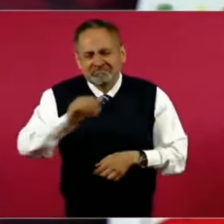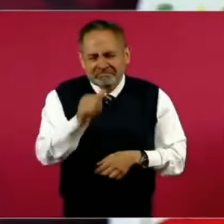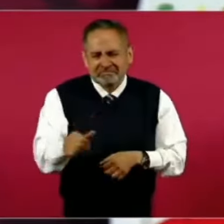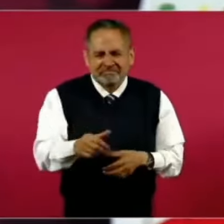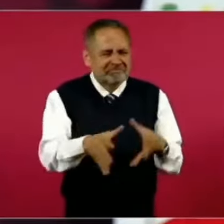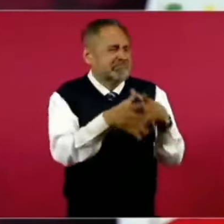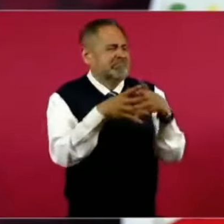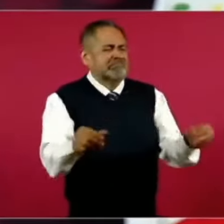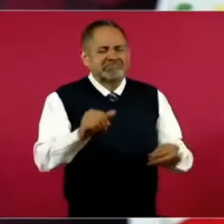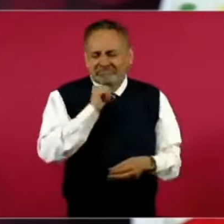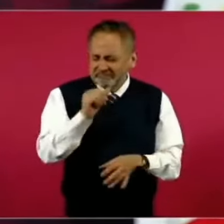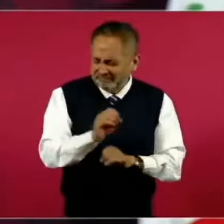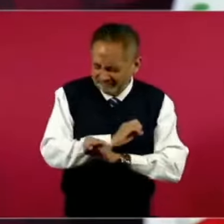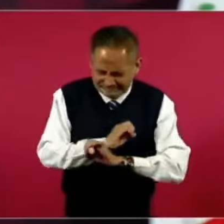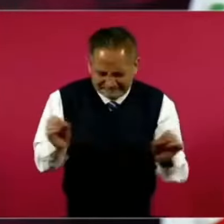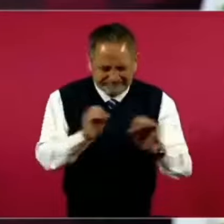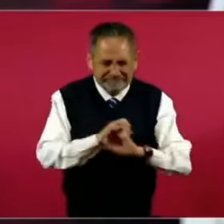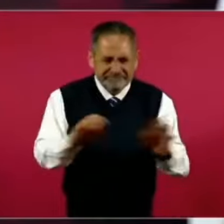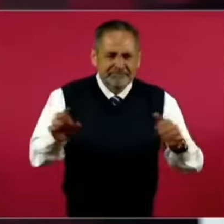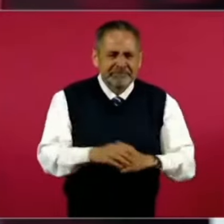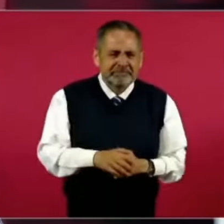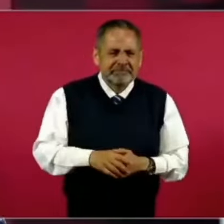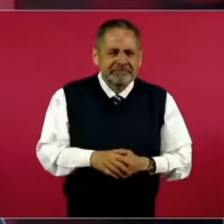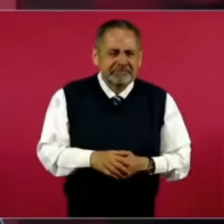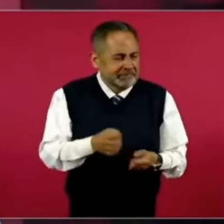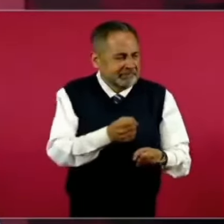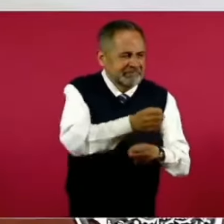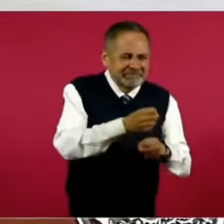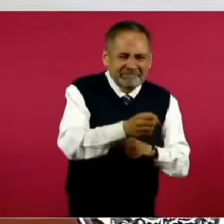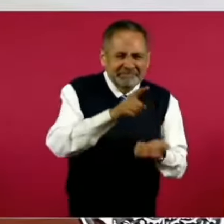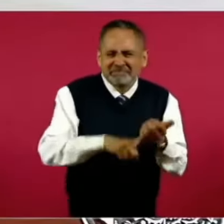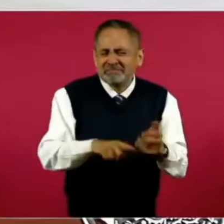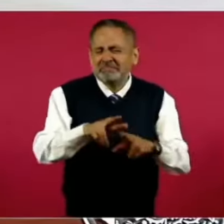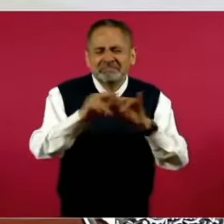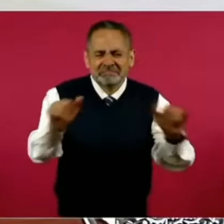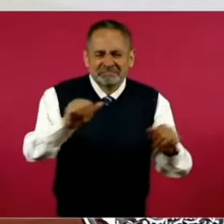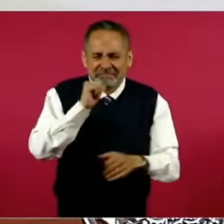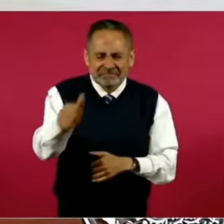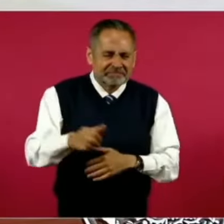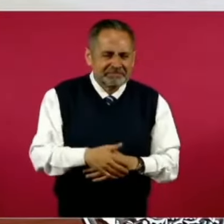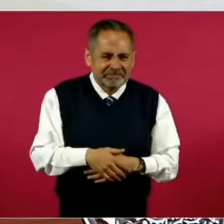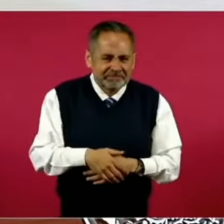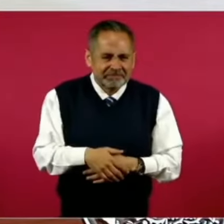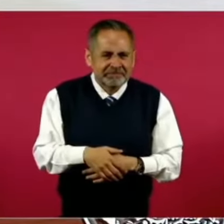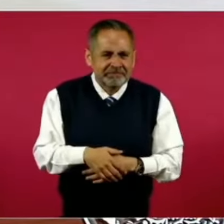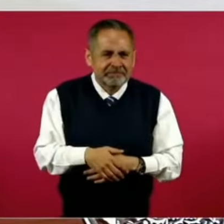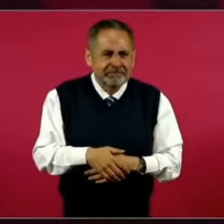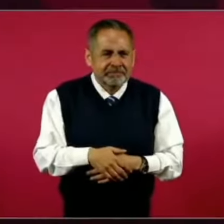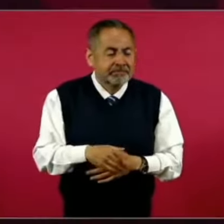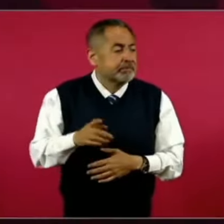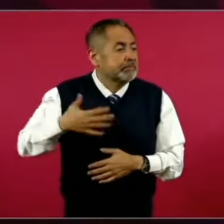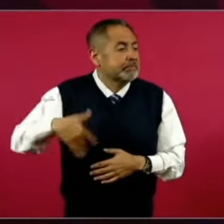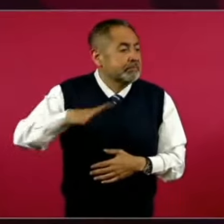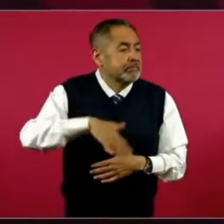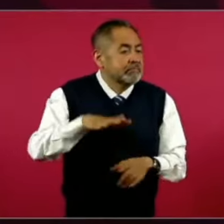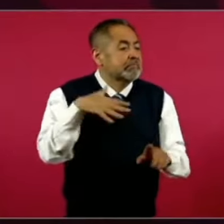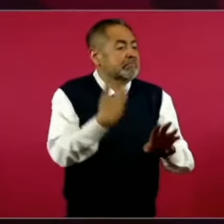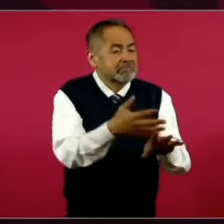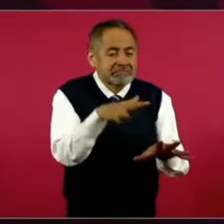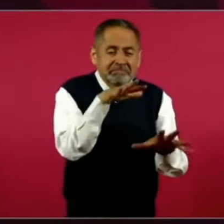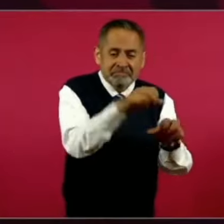desaparición de nadie, sin tortura, sin perseguir a ningún